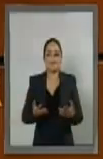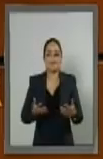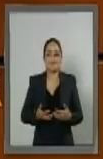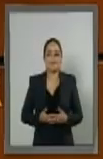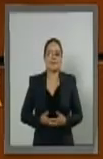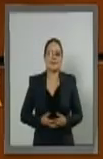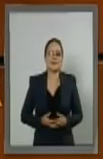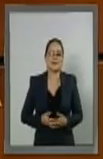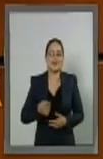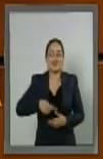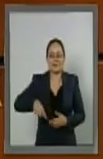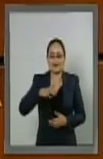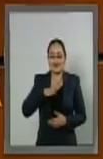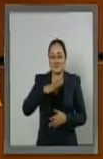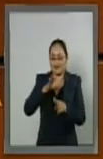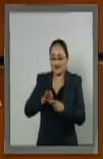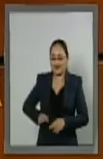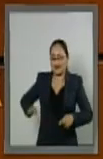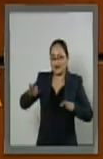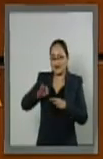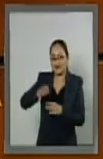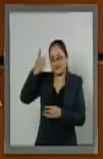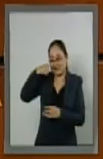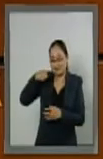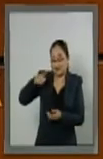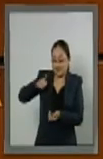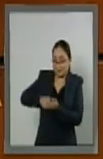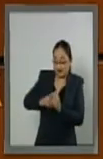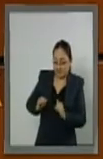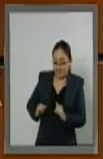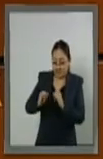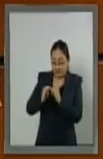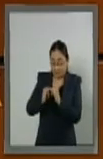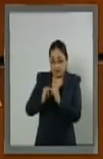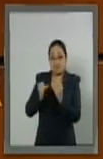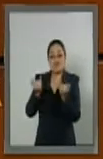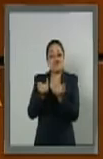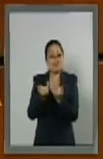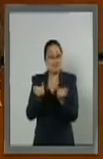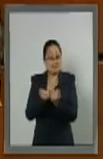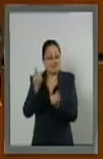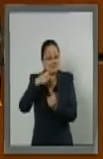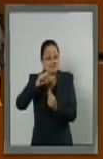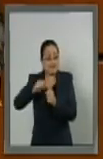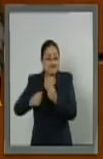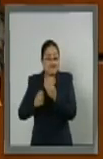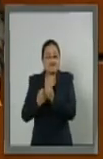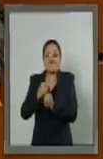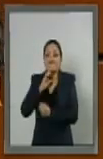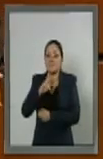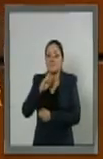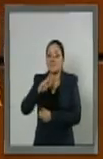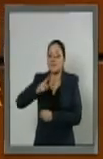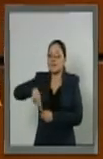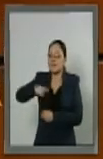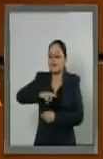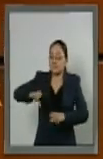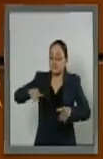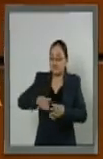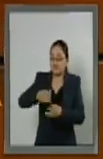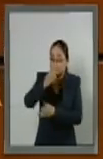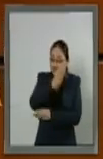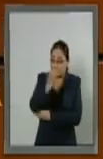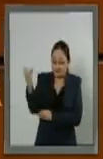trascendencia para la vida institucional y, por supuesto, para el fortalecimiento de los pequeños productores del